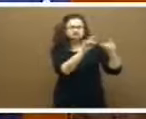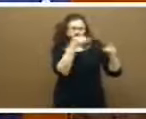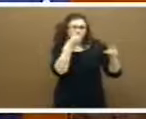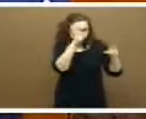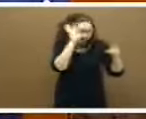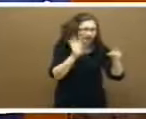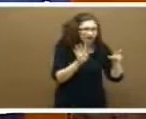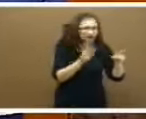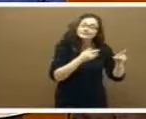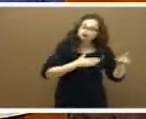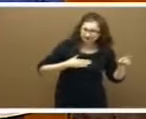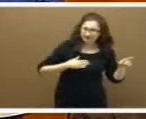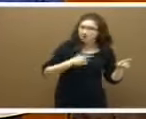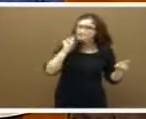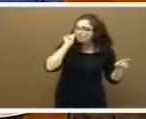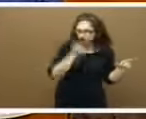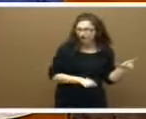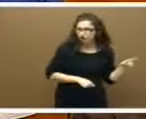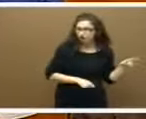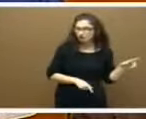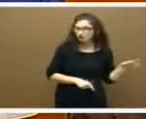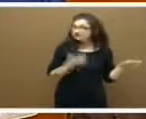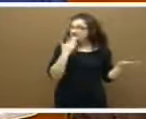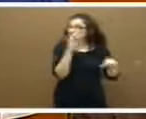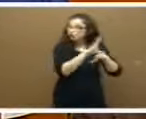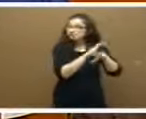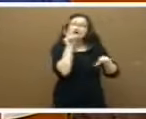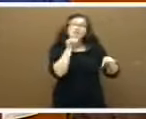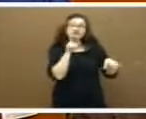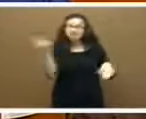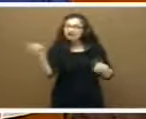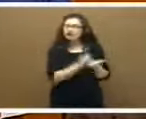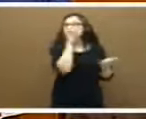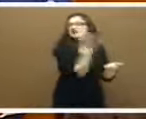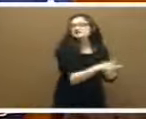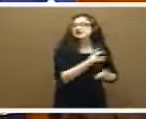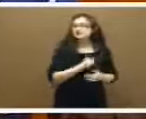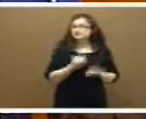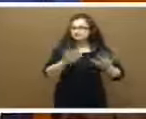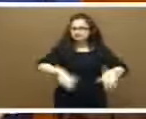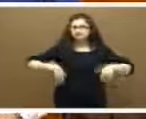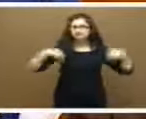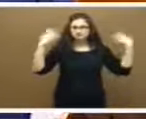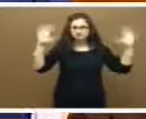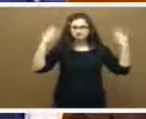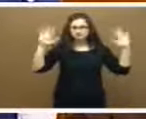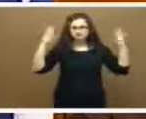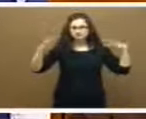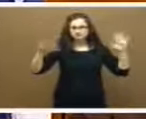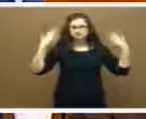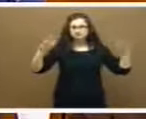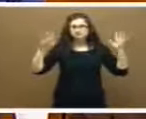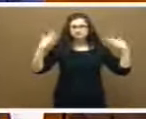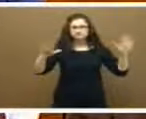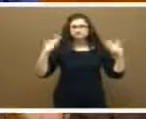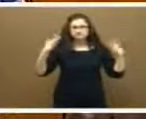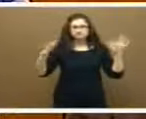Monago que no mantenga un consejero que miente en sede parlamentaria. Y silencio, silencio, señorías.